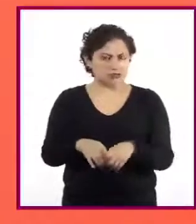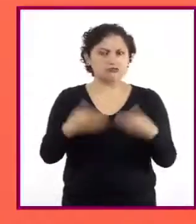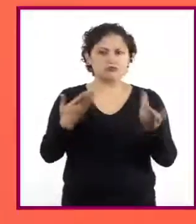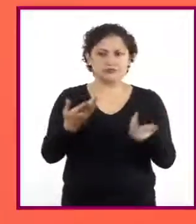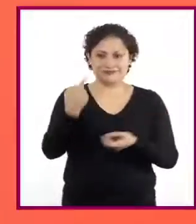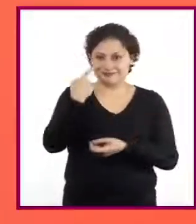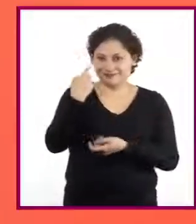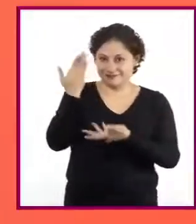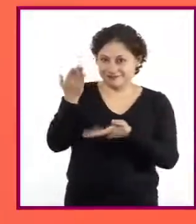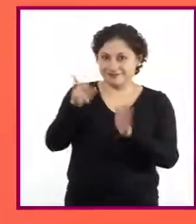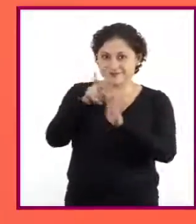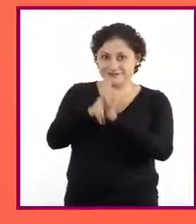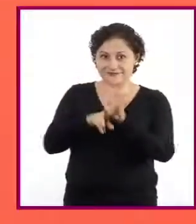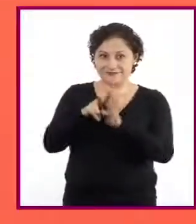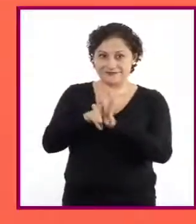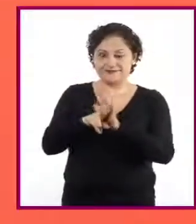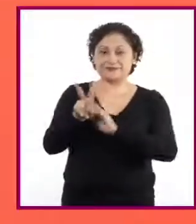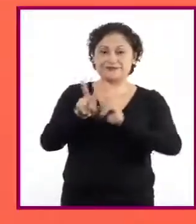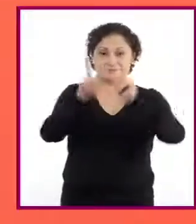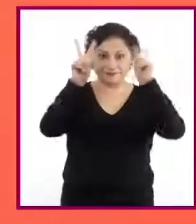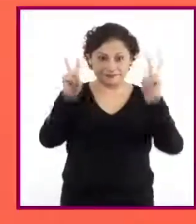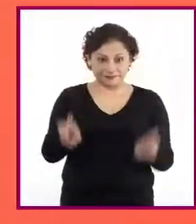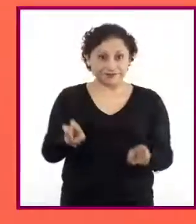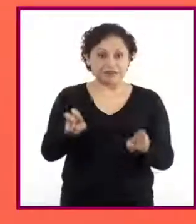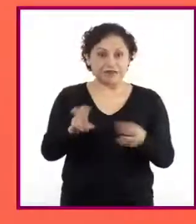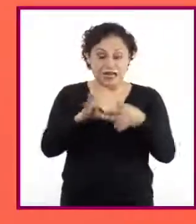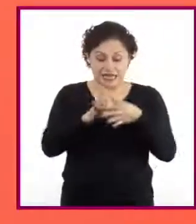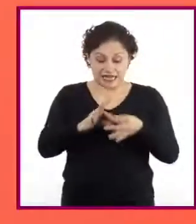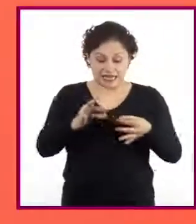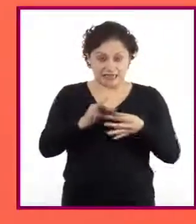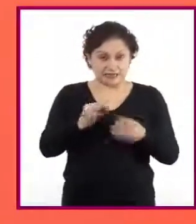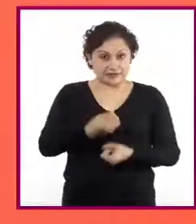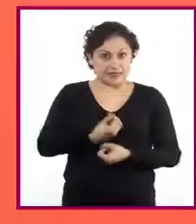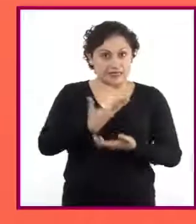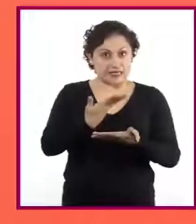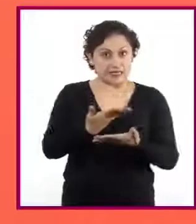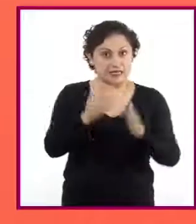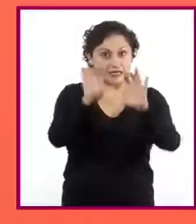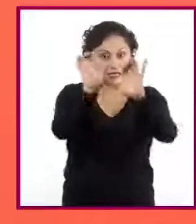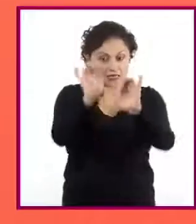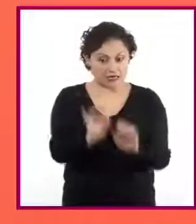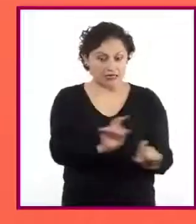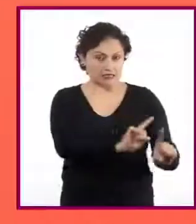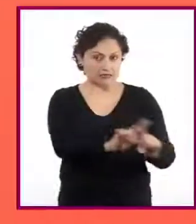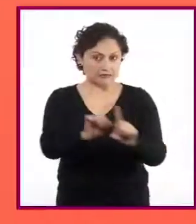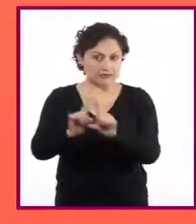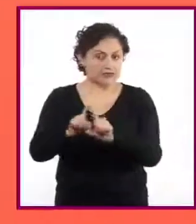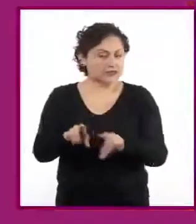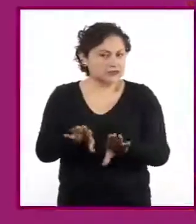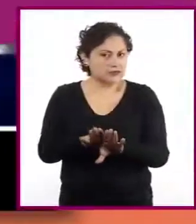continuación el material denominado Modos de explicar y argumentar diversos textos.